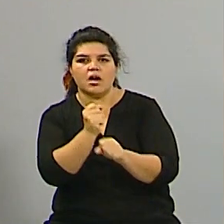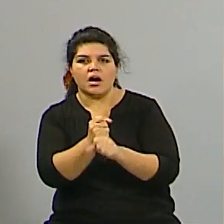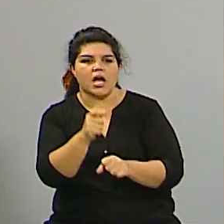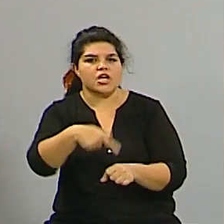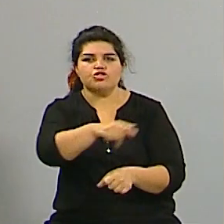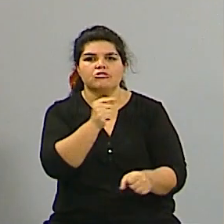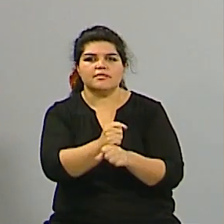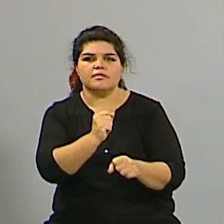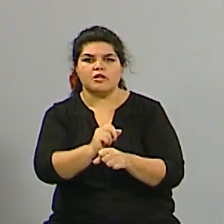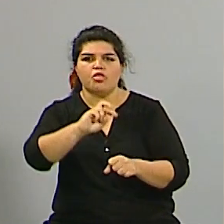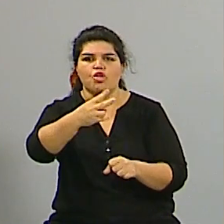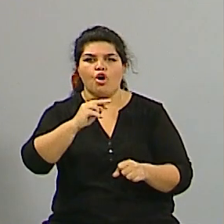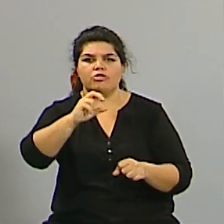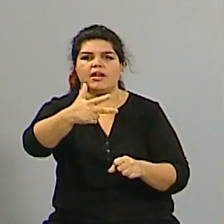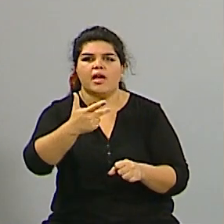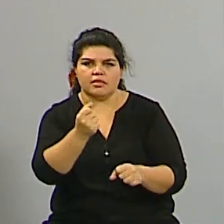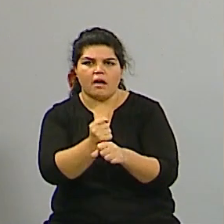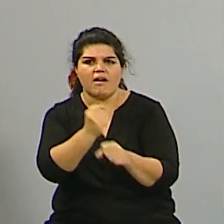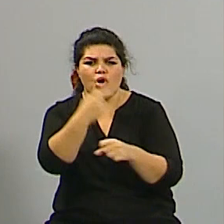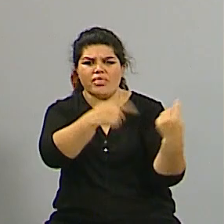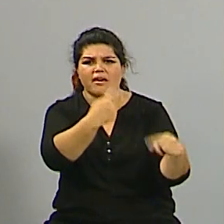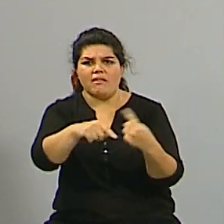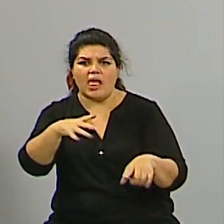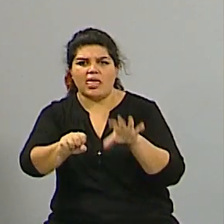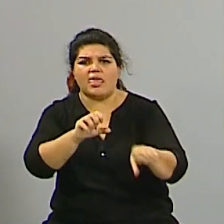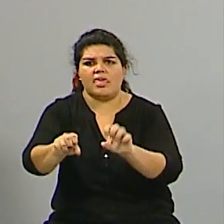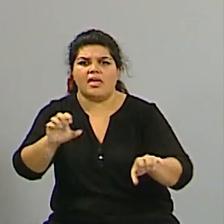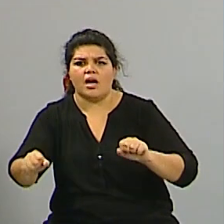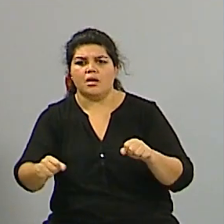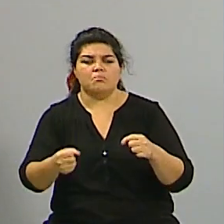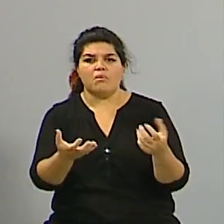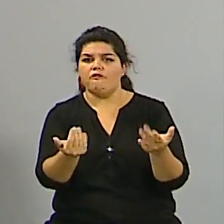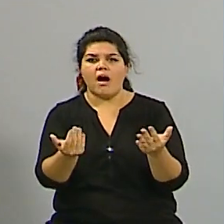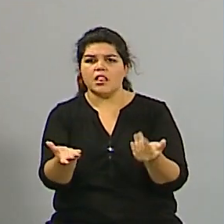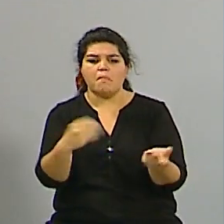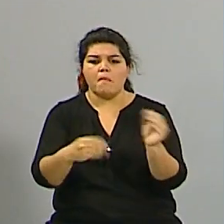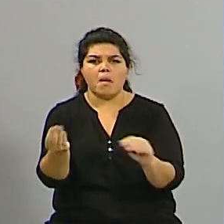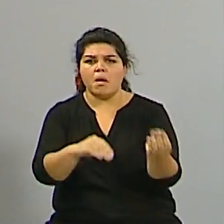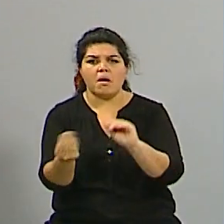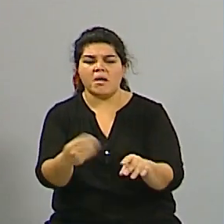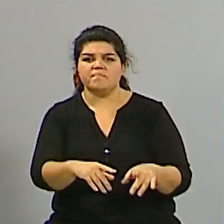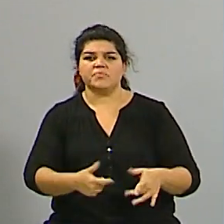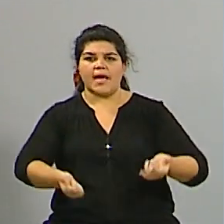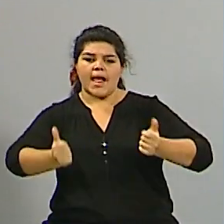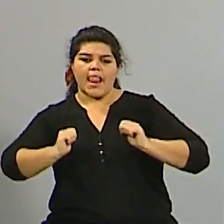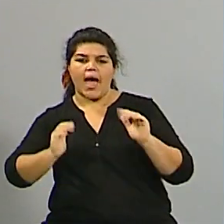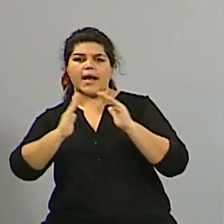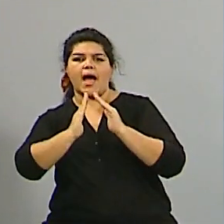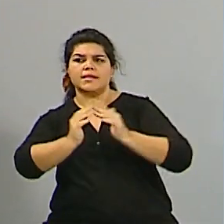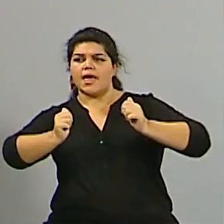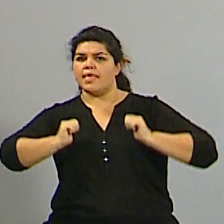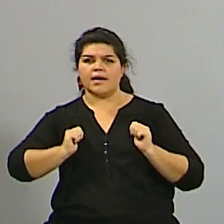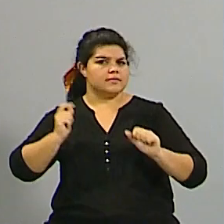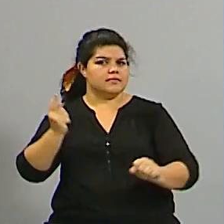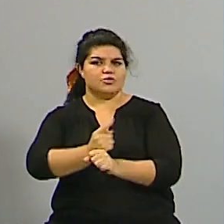precarizados, precarización que afecta no solamente el tiempo que esos trabajadores pueden estar en su casa, descansar, sino también al